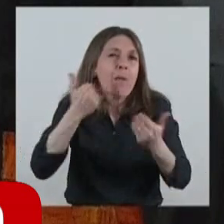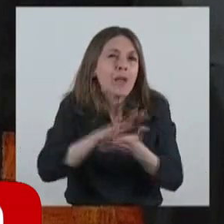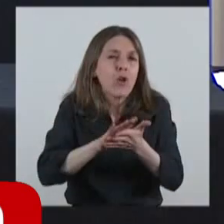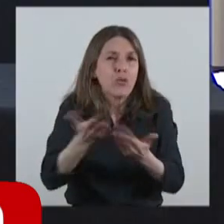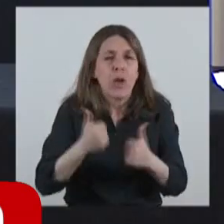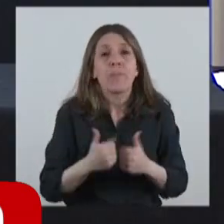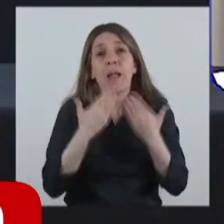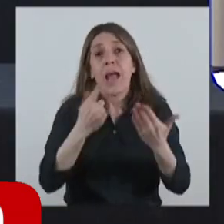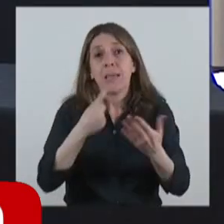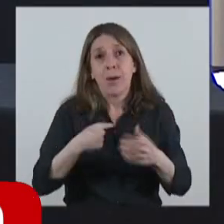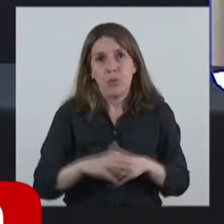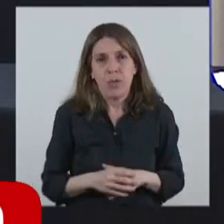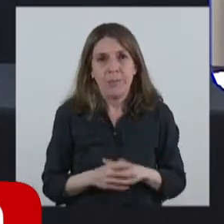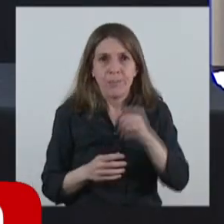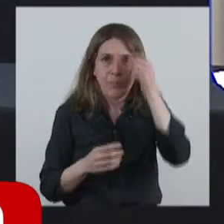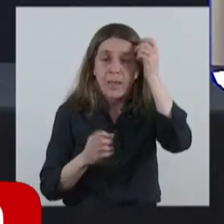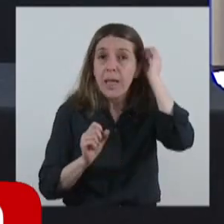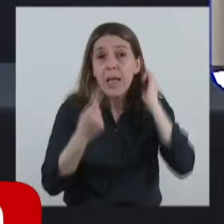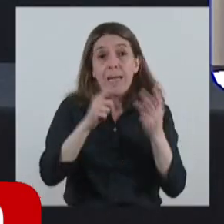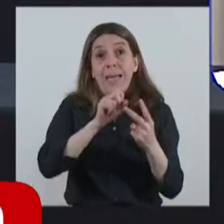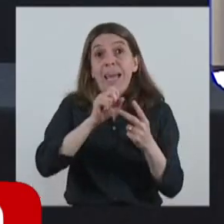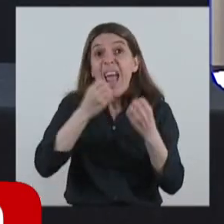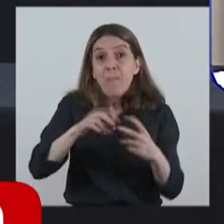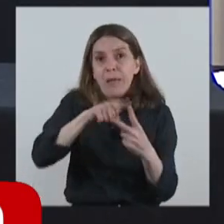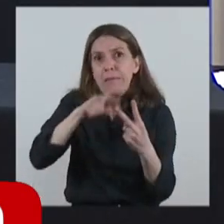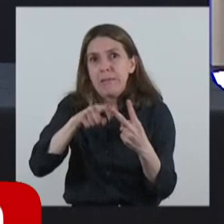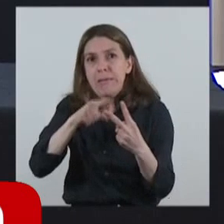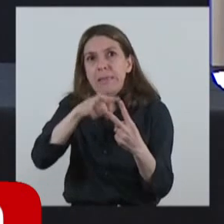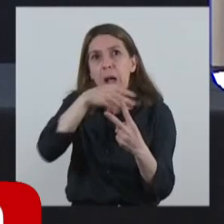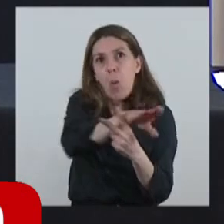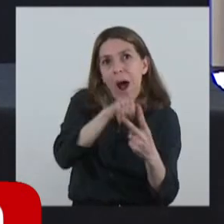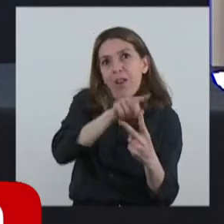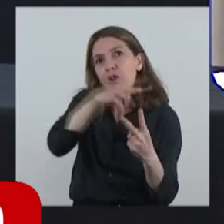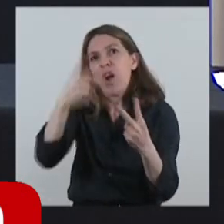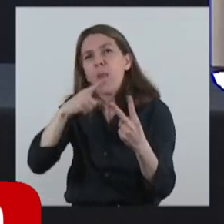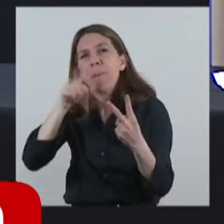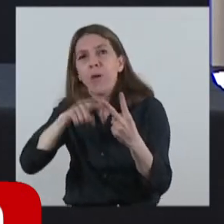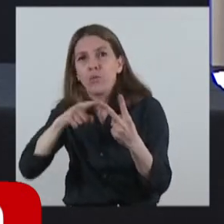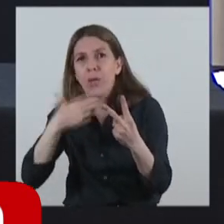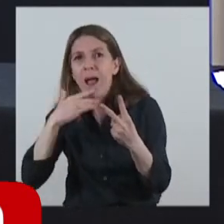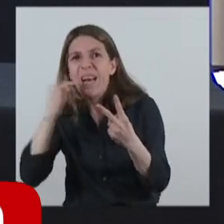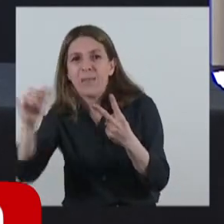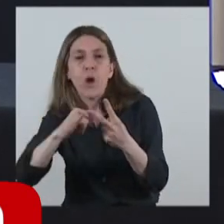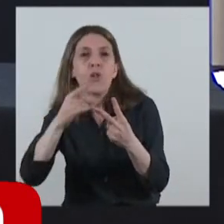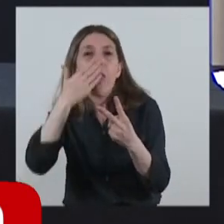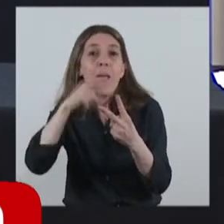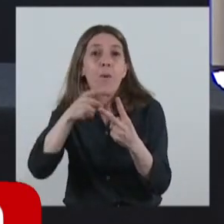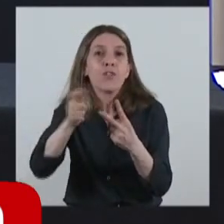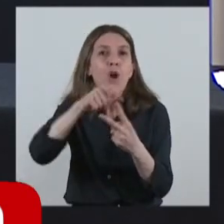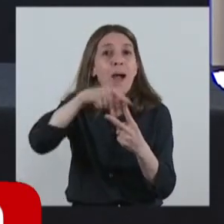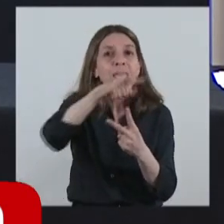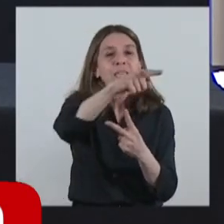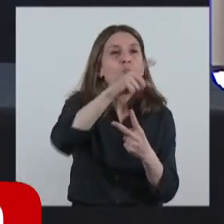Gracias por las preguntas. Arranco con la segunda, sí, sobre la primera también le doy la palabra al Ministro de Desarrollo Productivo, Matías